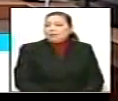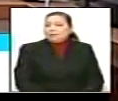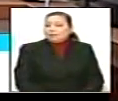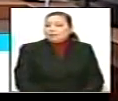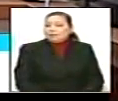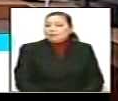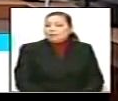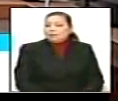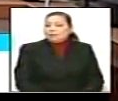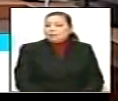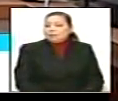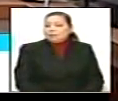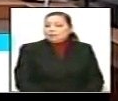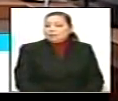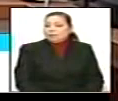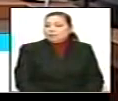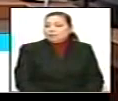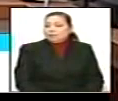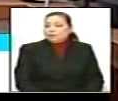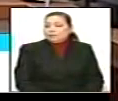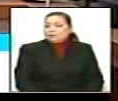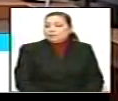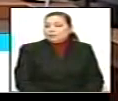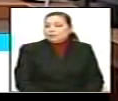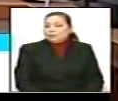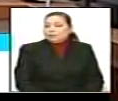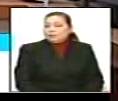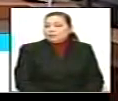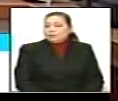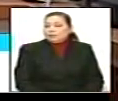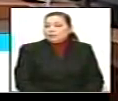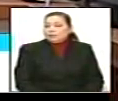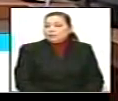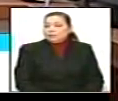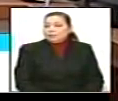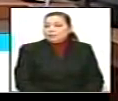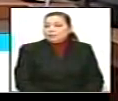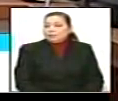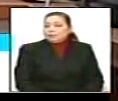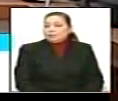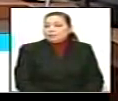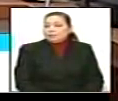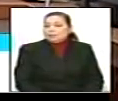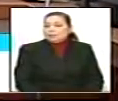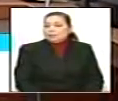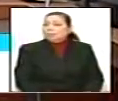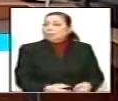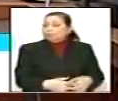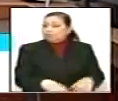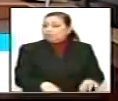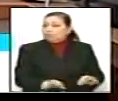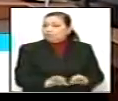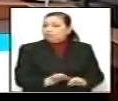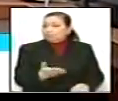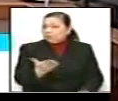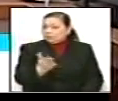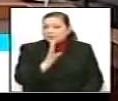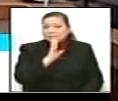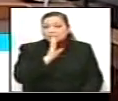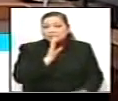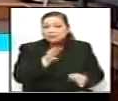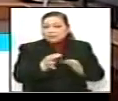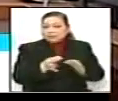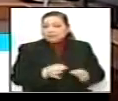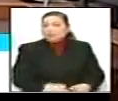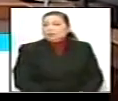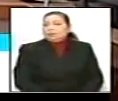desautorice. Y bueno, continuando en este tema, señora presidenta, me parece importante que el señor gobernador nos explique